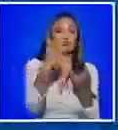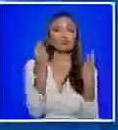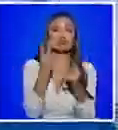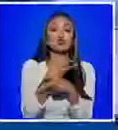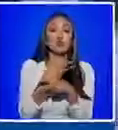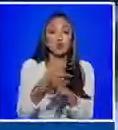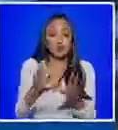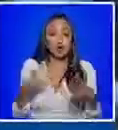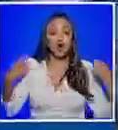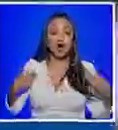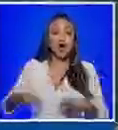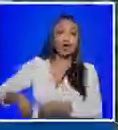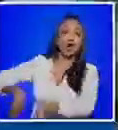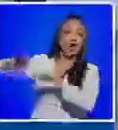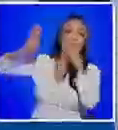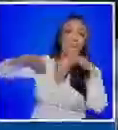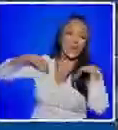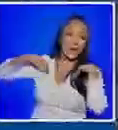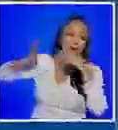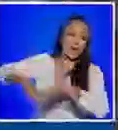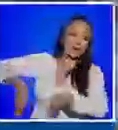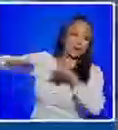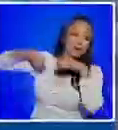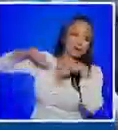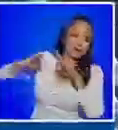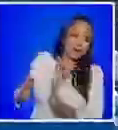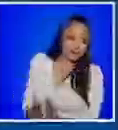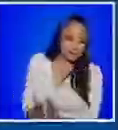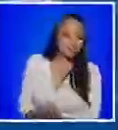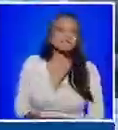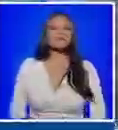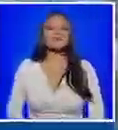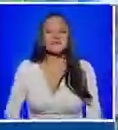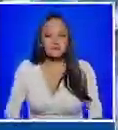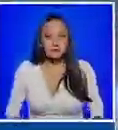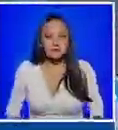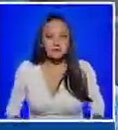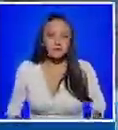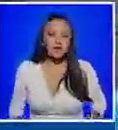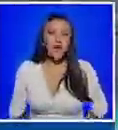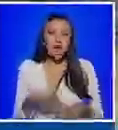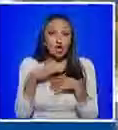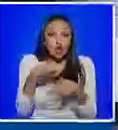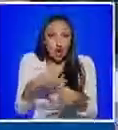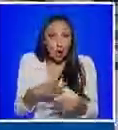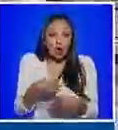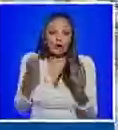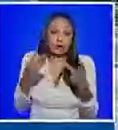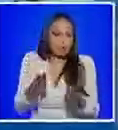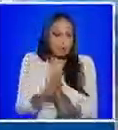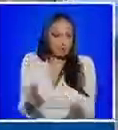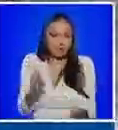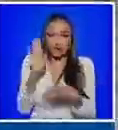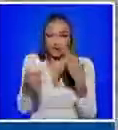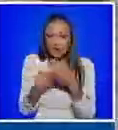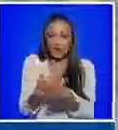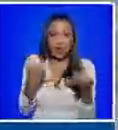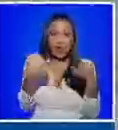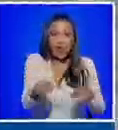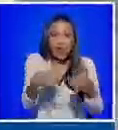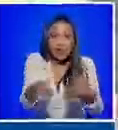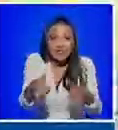tenemos cobijas también, si usted busca prendas de vestir, acá hay de todo, hay